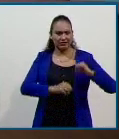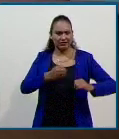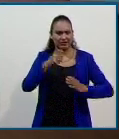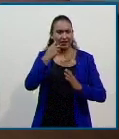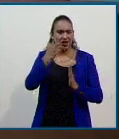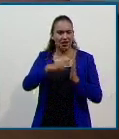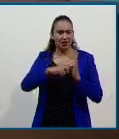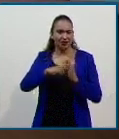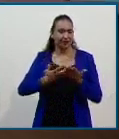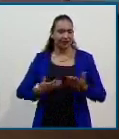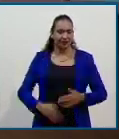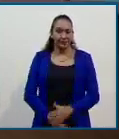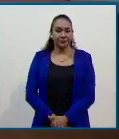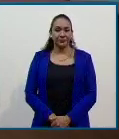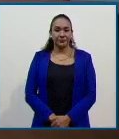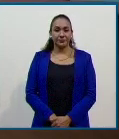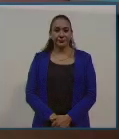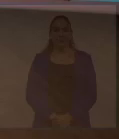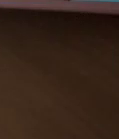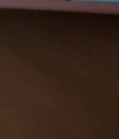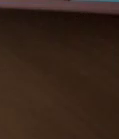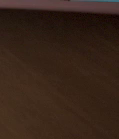judicial.